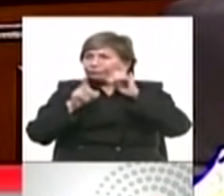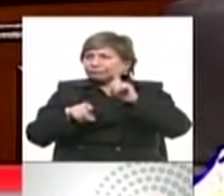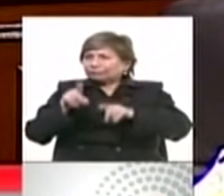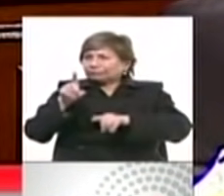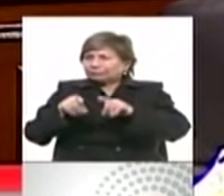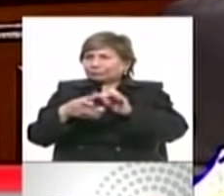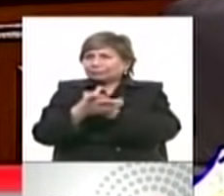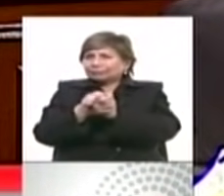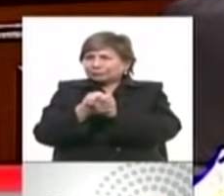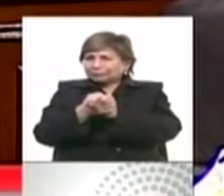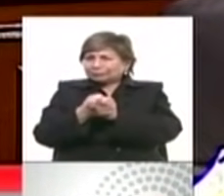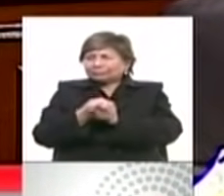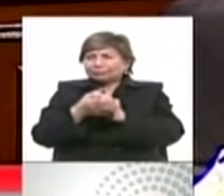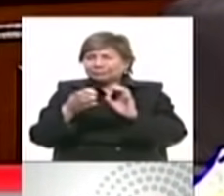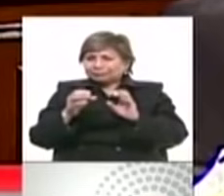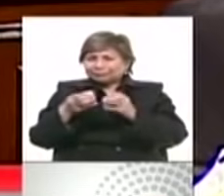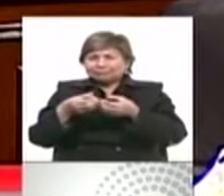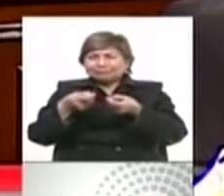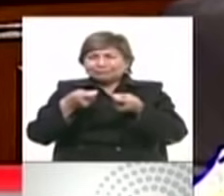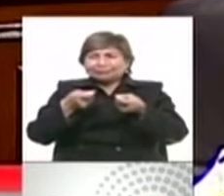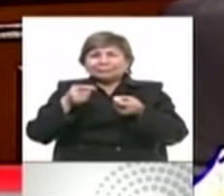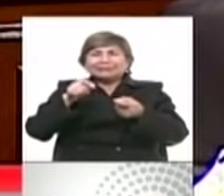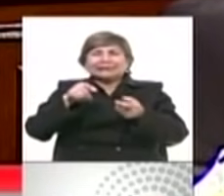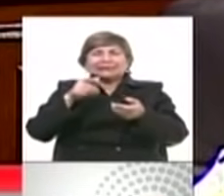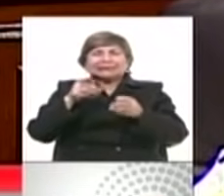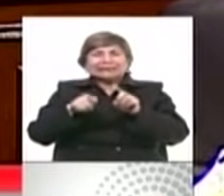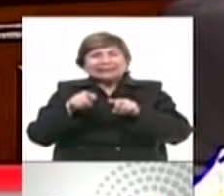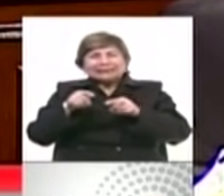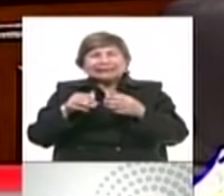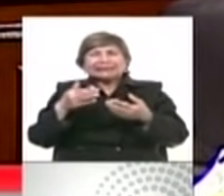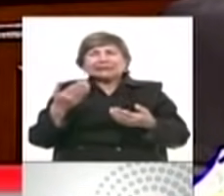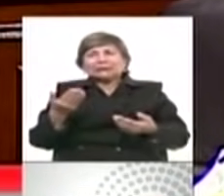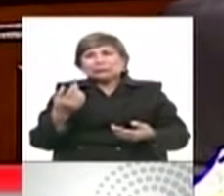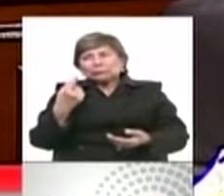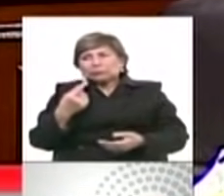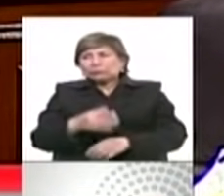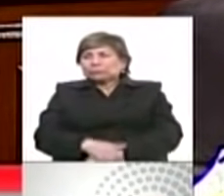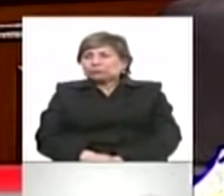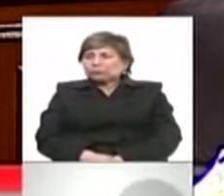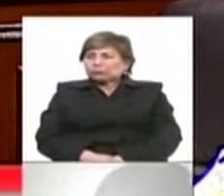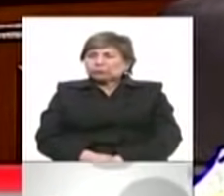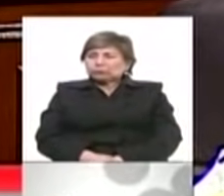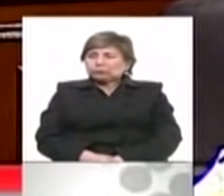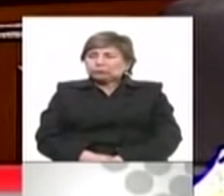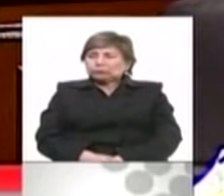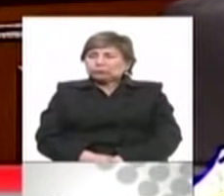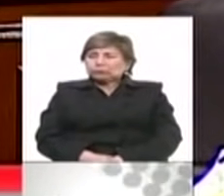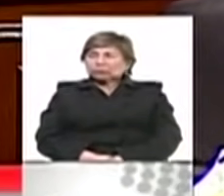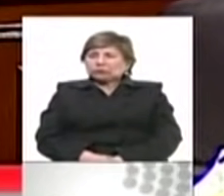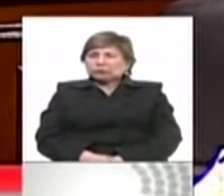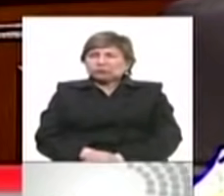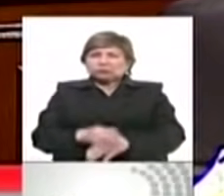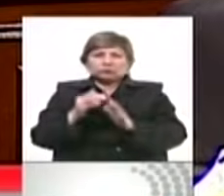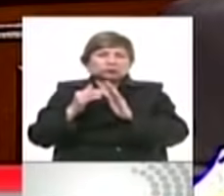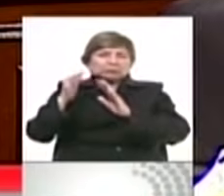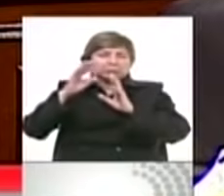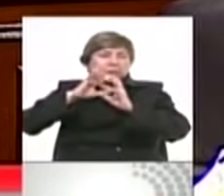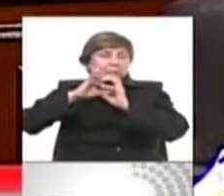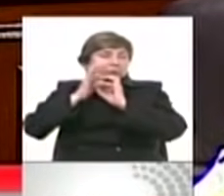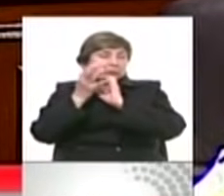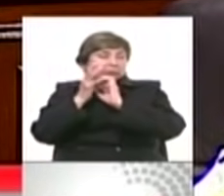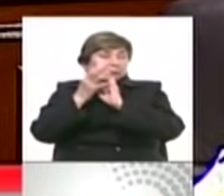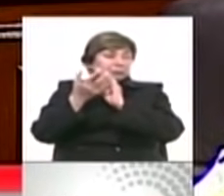votar, el Partido Perú Libre, que es quien ha ganado las elecciones, en su primera vuelta solamente